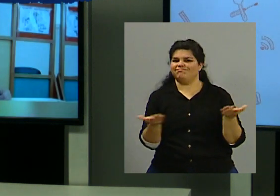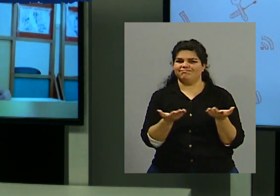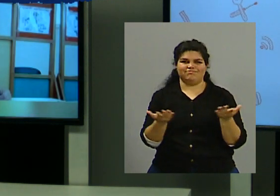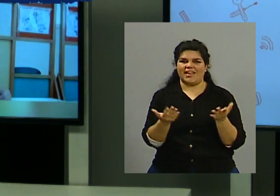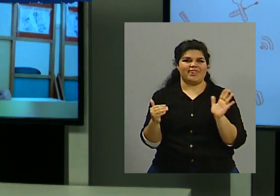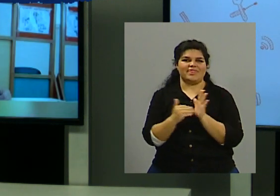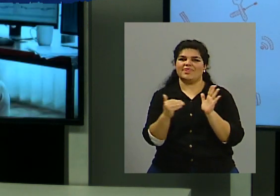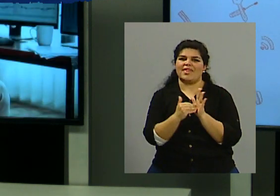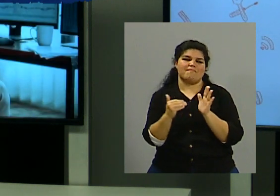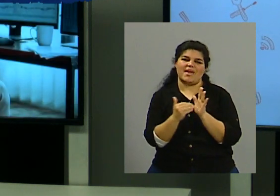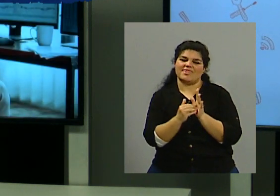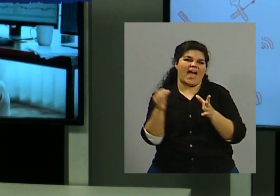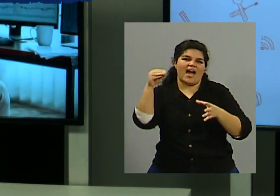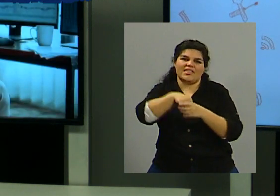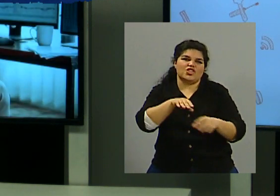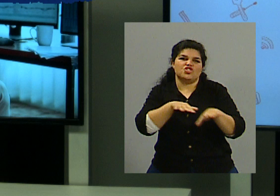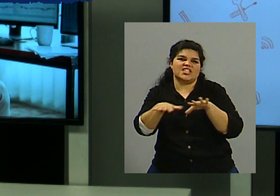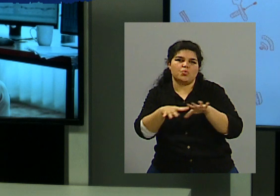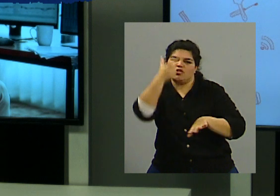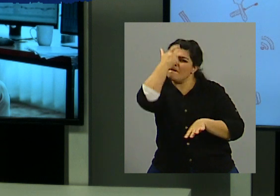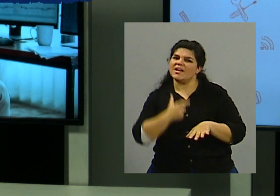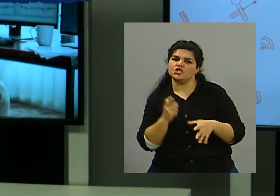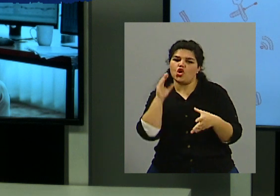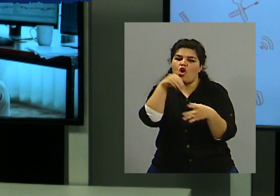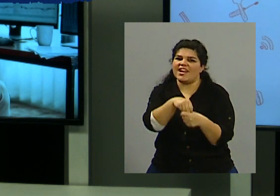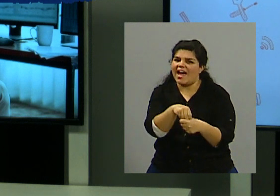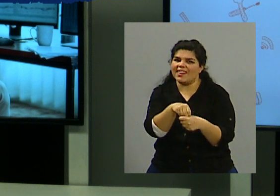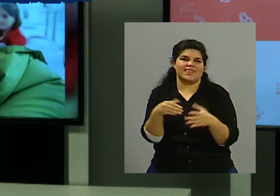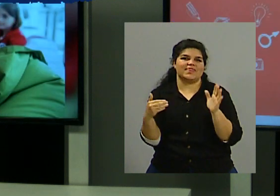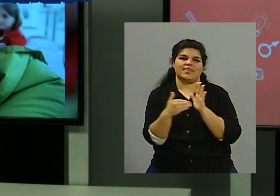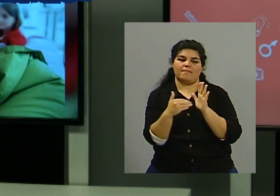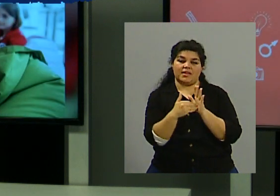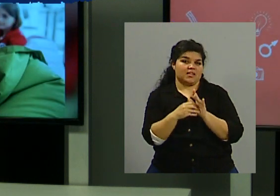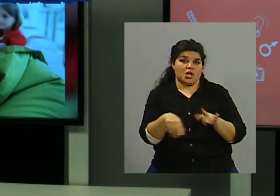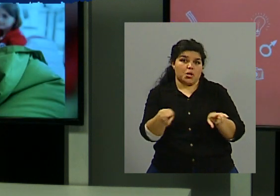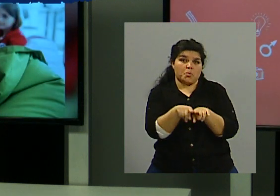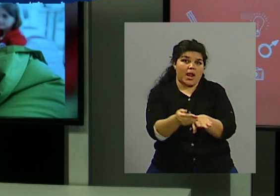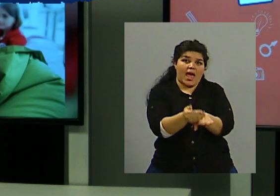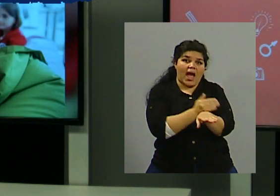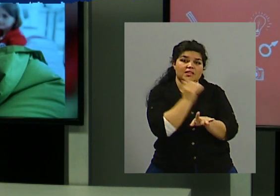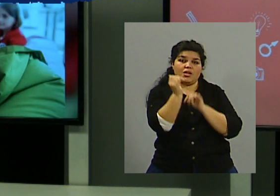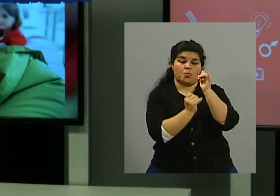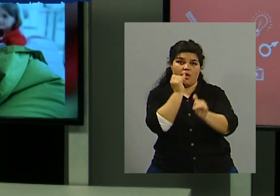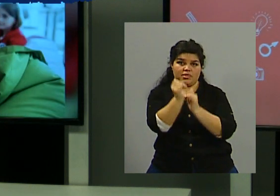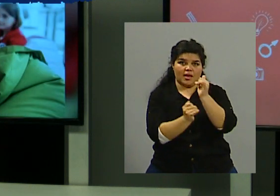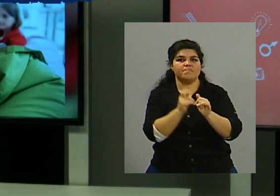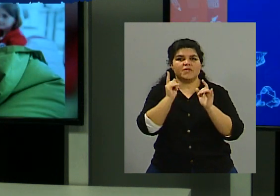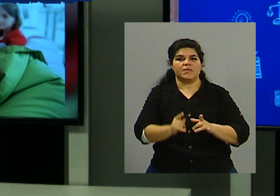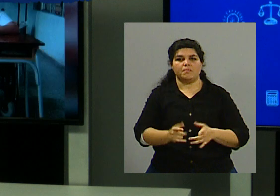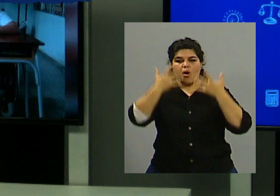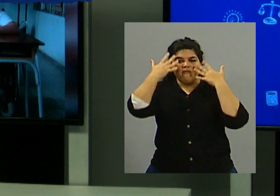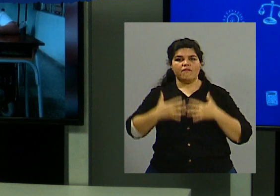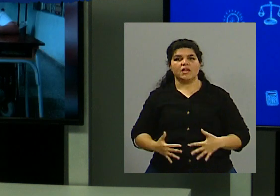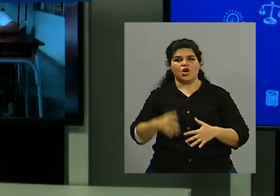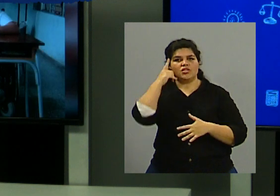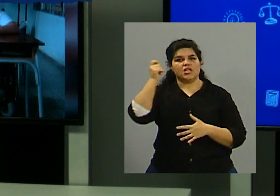factores. Bien. No Ujú. no es una cuestión de la discapacidad o no, sino, como te decía recién, de este fenómeno biopsicosocial que tiene